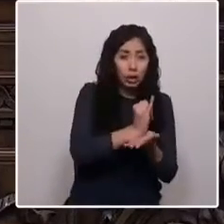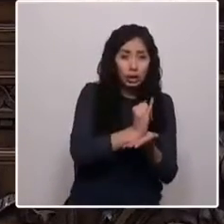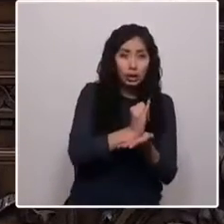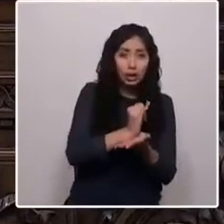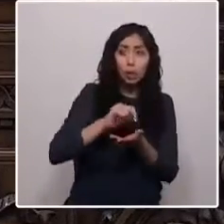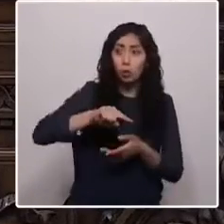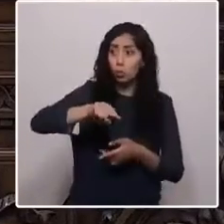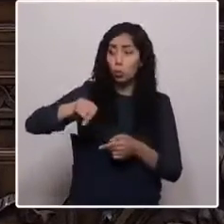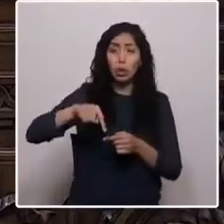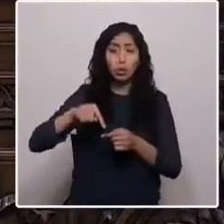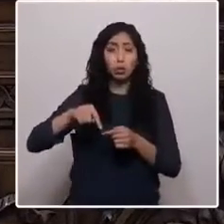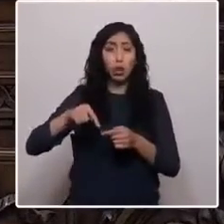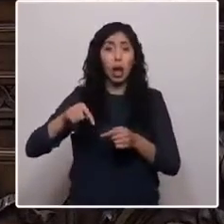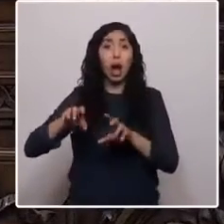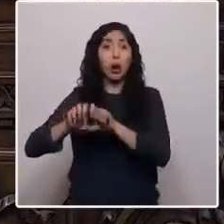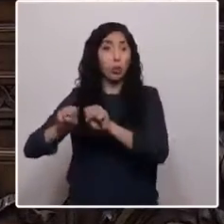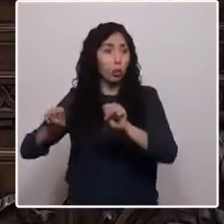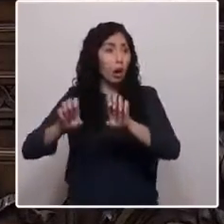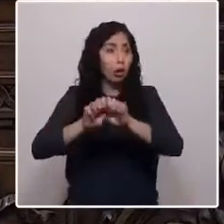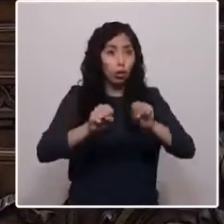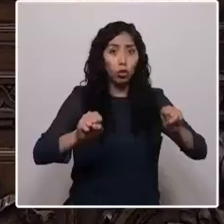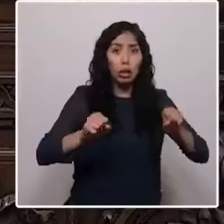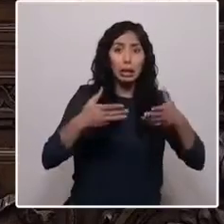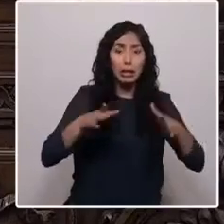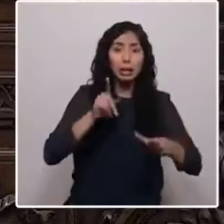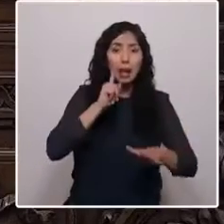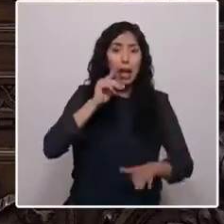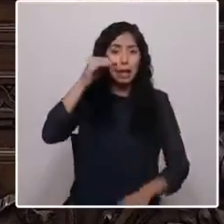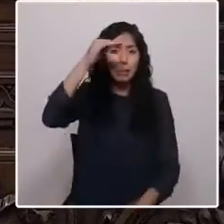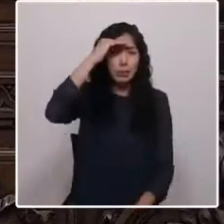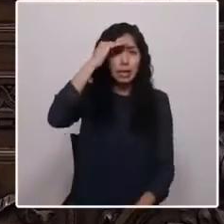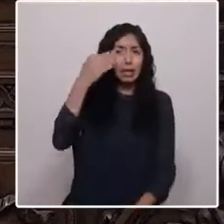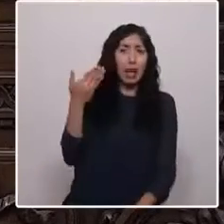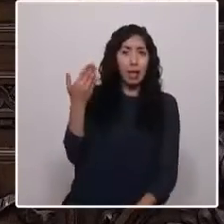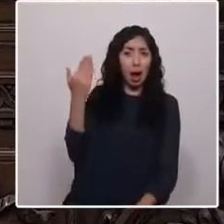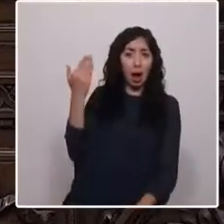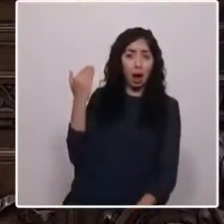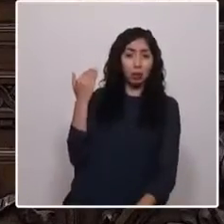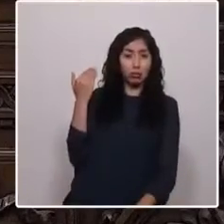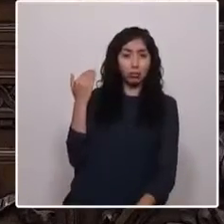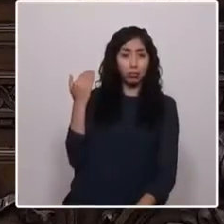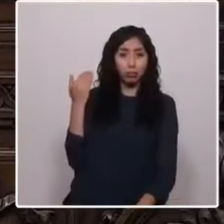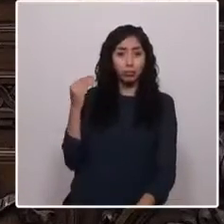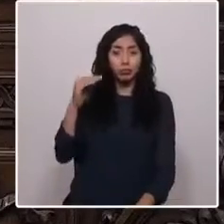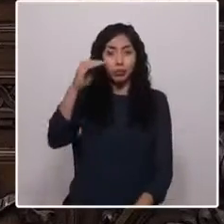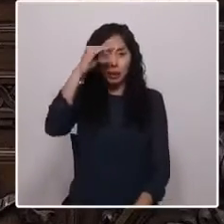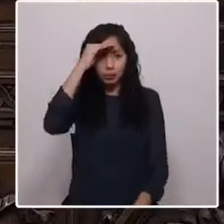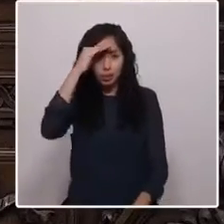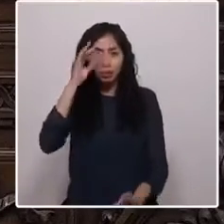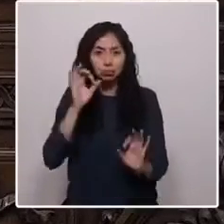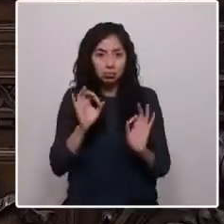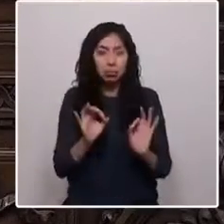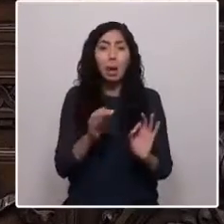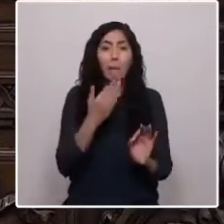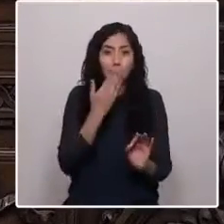acuerdos basados en la experiencia empírica, los que efectivamente mejoran una